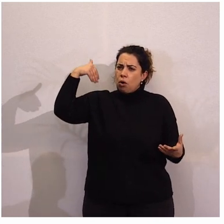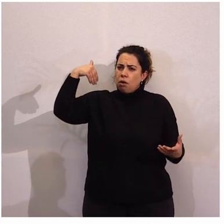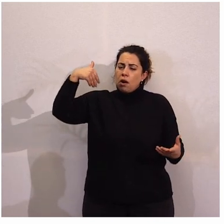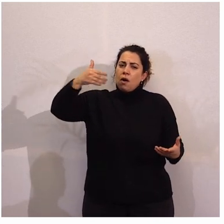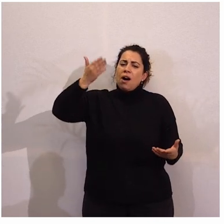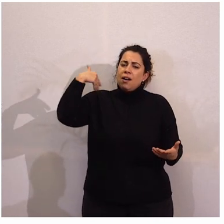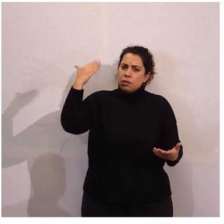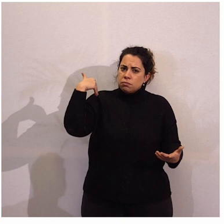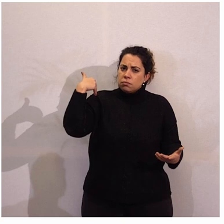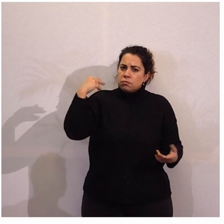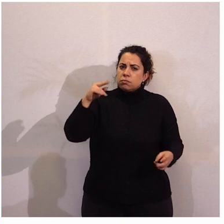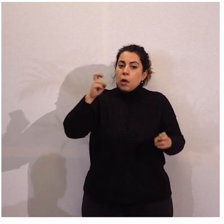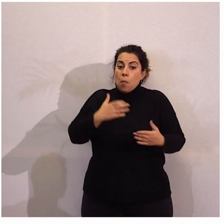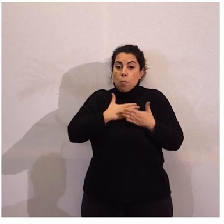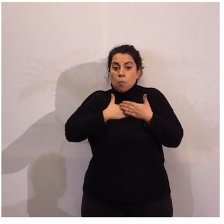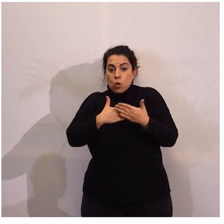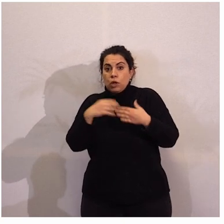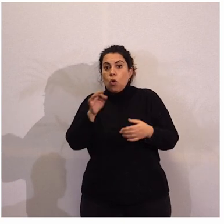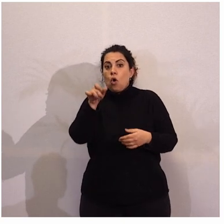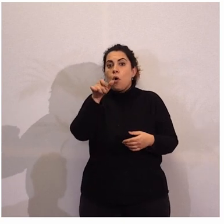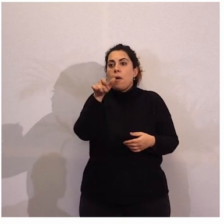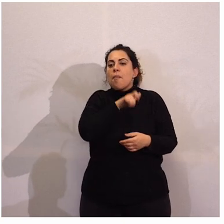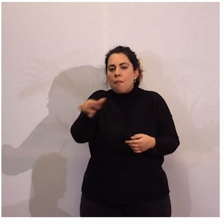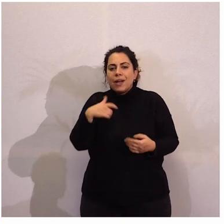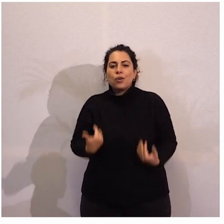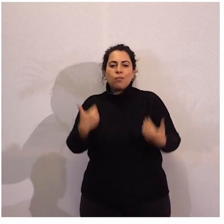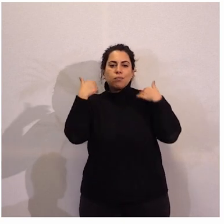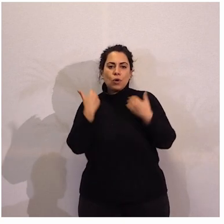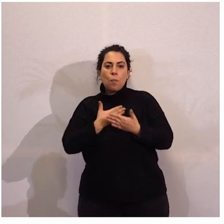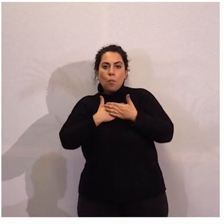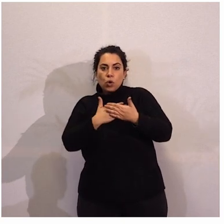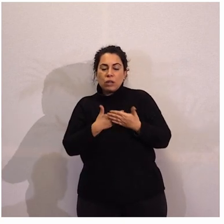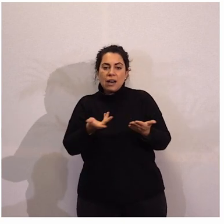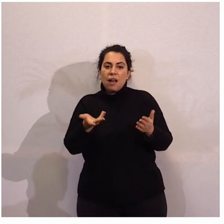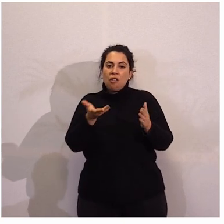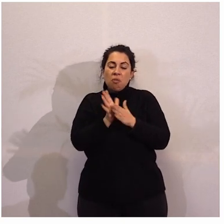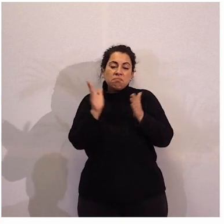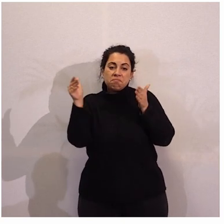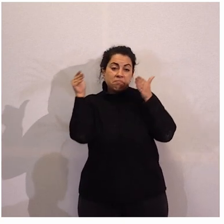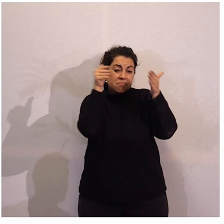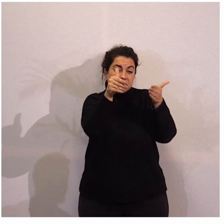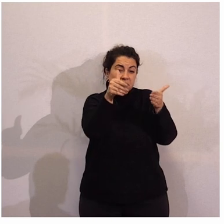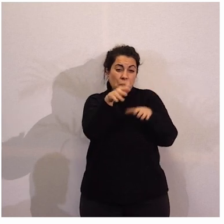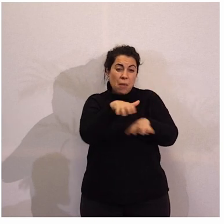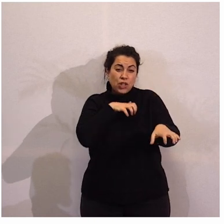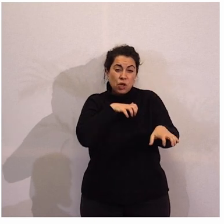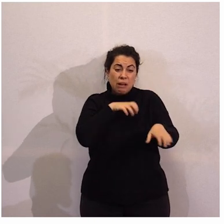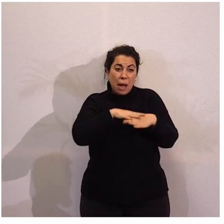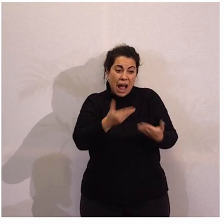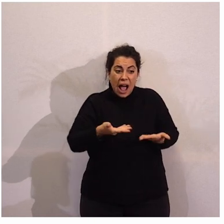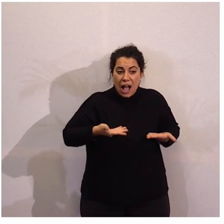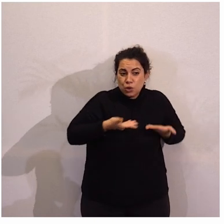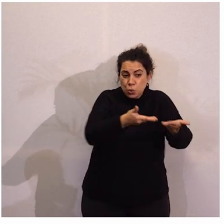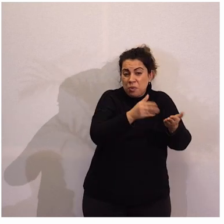antiguamente, el voluntariado o las personas que hacían voluntariado estaban sobre todo centradas en ayudar